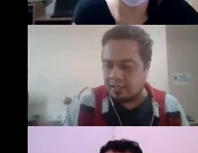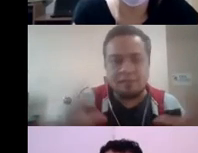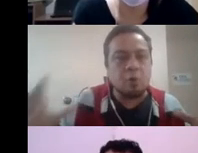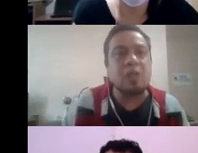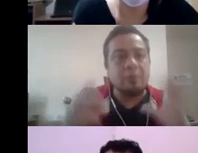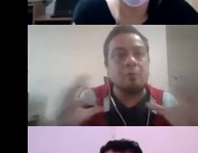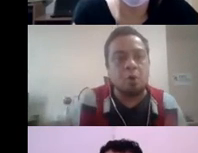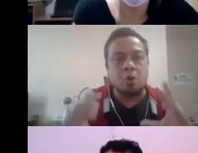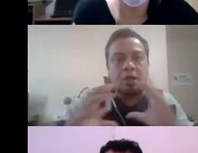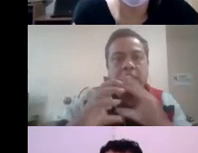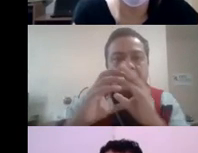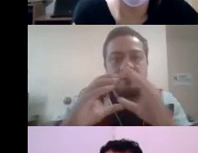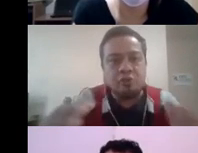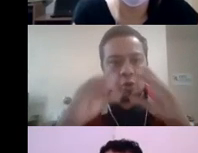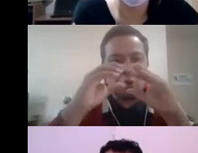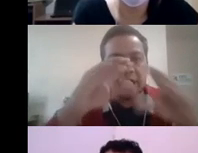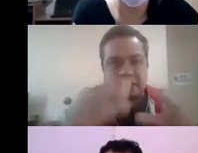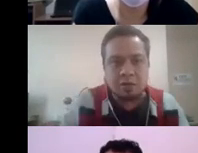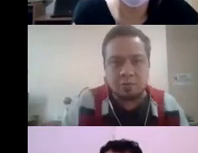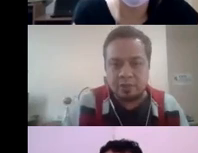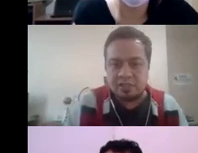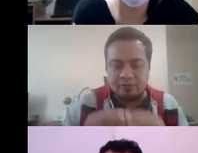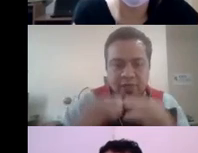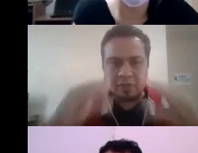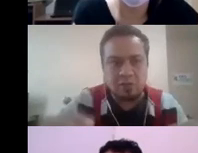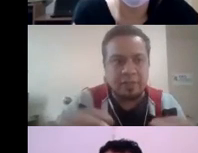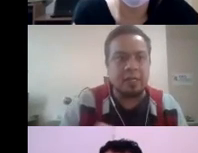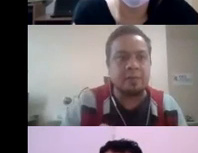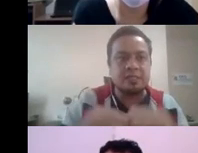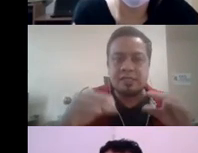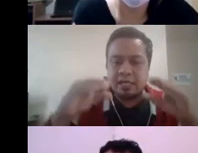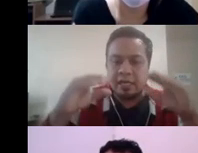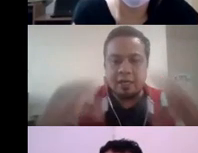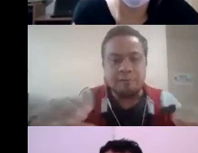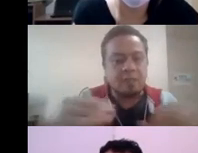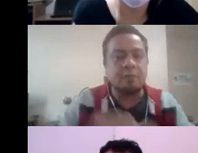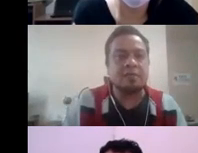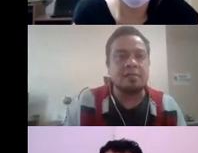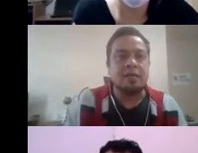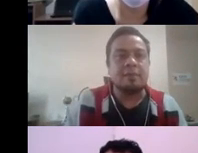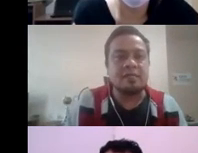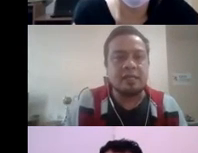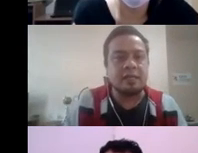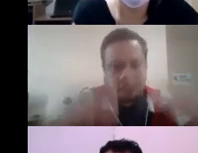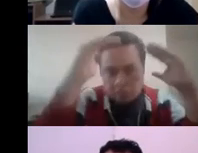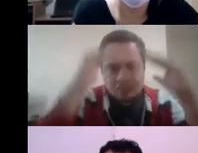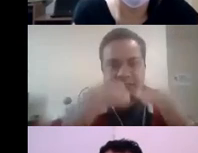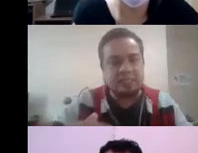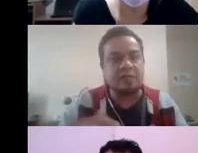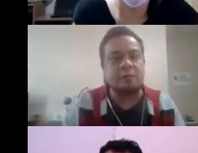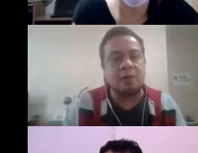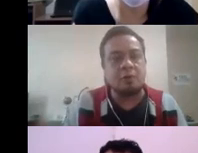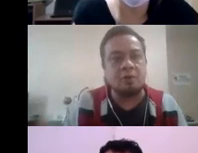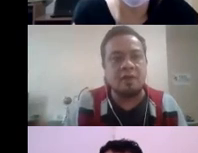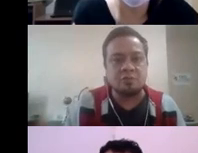se dificultaba un poco poderlo localizar, como decía Felipe, de una manera más sencilla, más directa, y entonces este